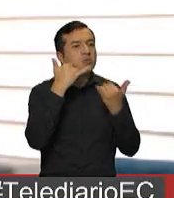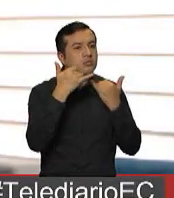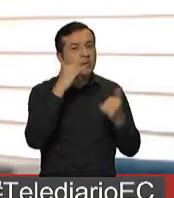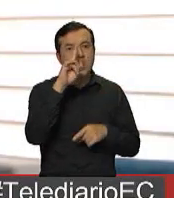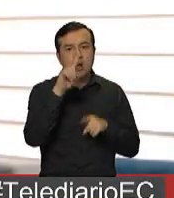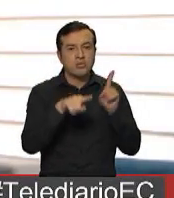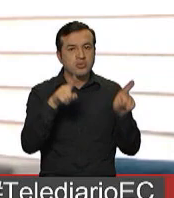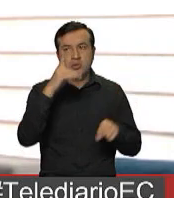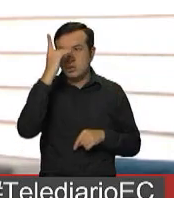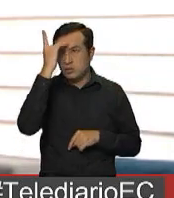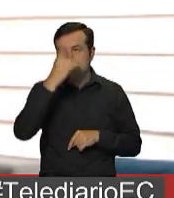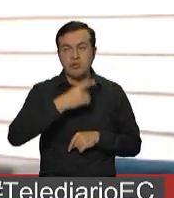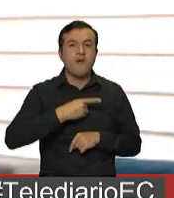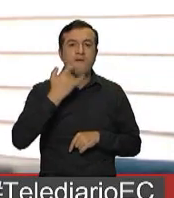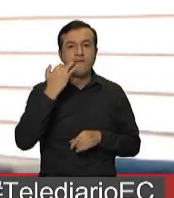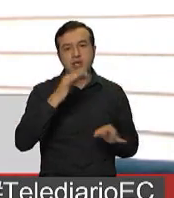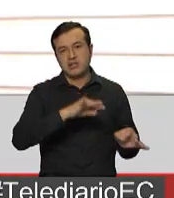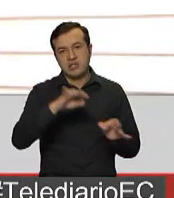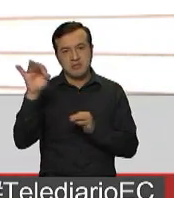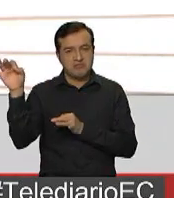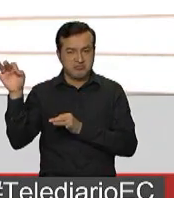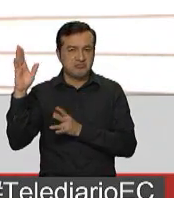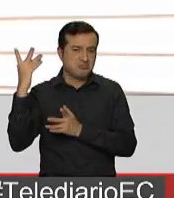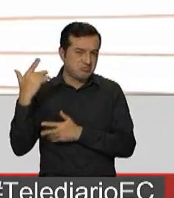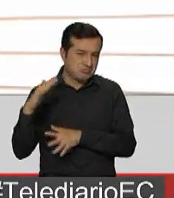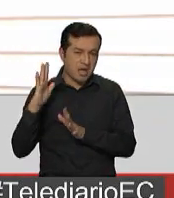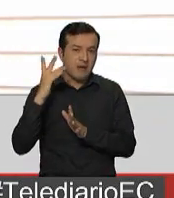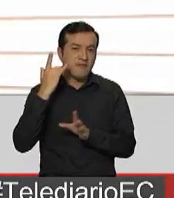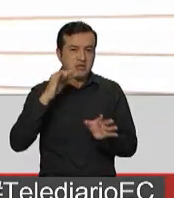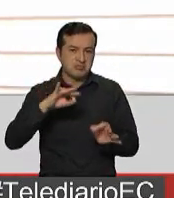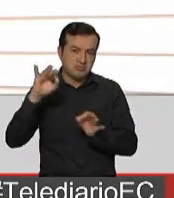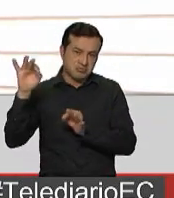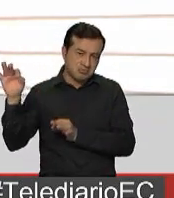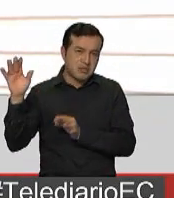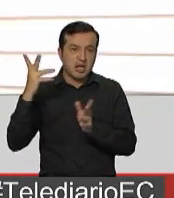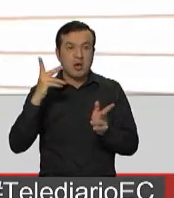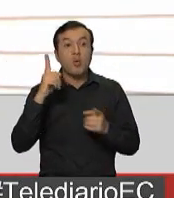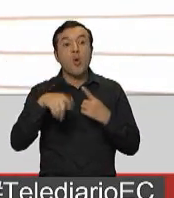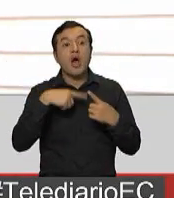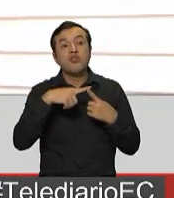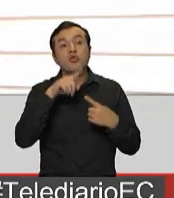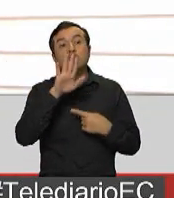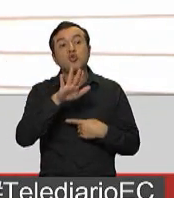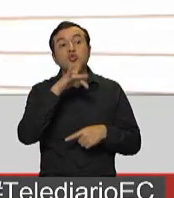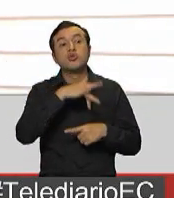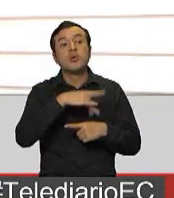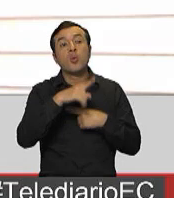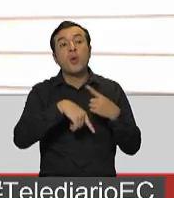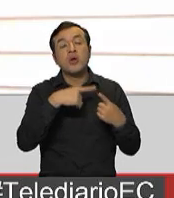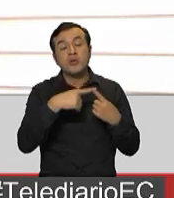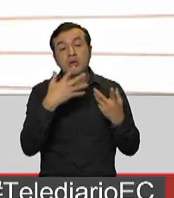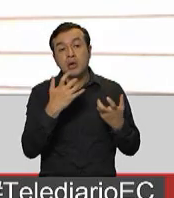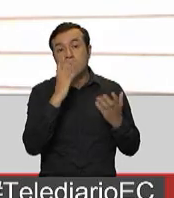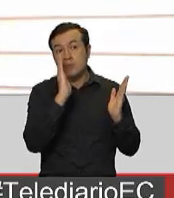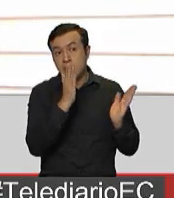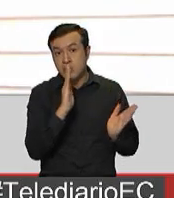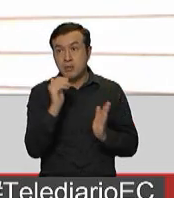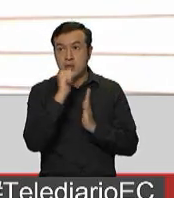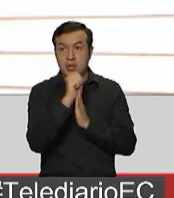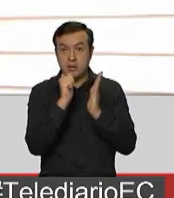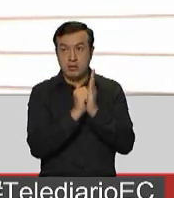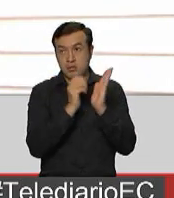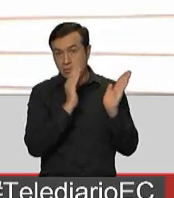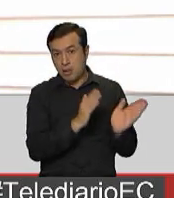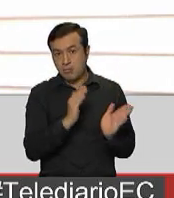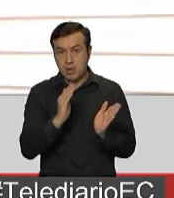Algunos han decidido postergarlo aún más, entonces estamos realmente evacuando la demanda. Nos está sucediendo